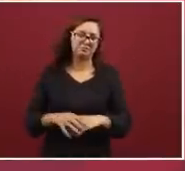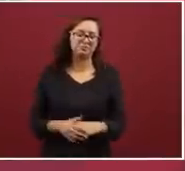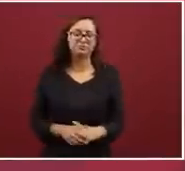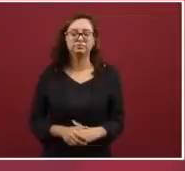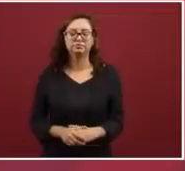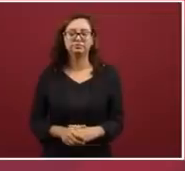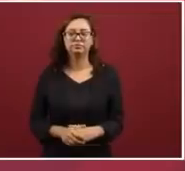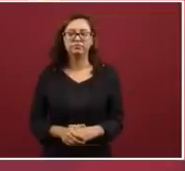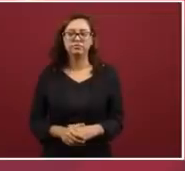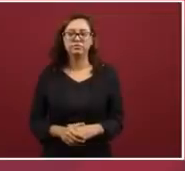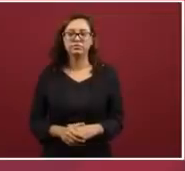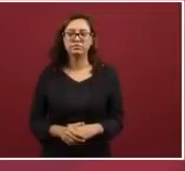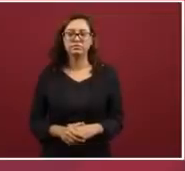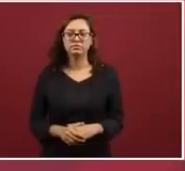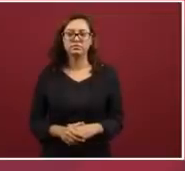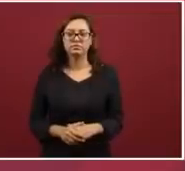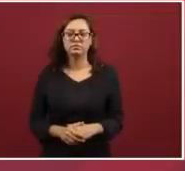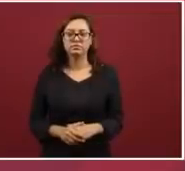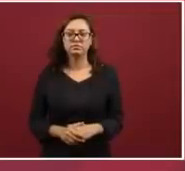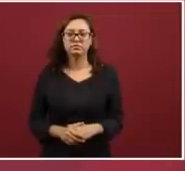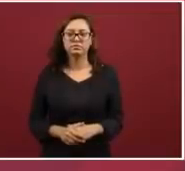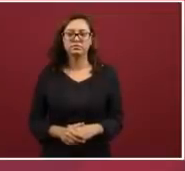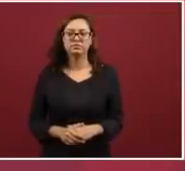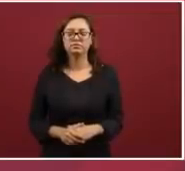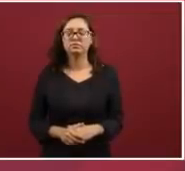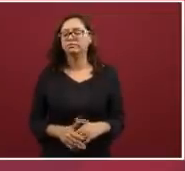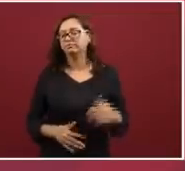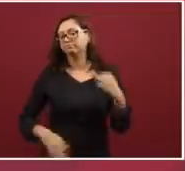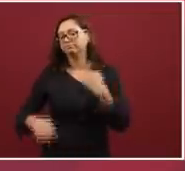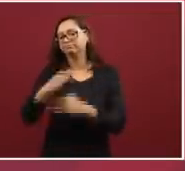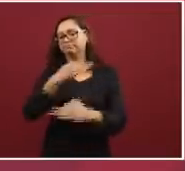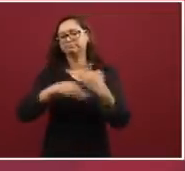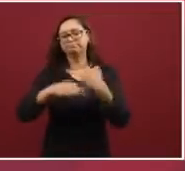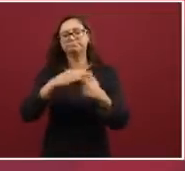Se está haciendo la invitación